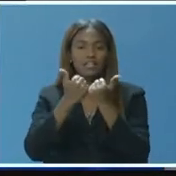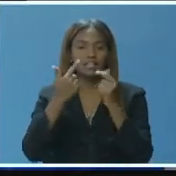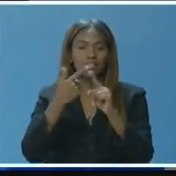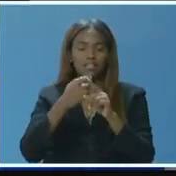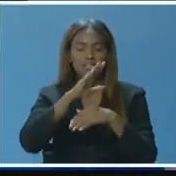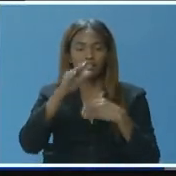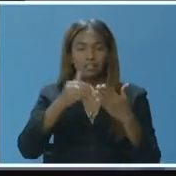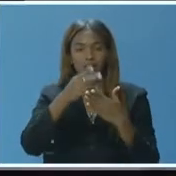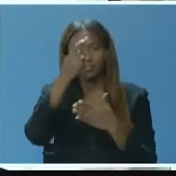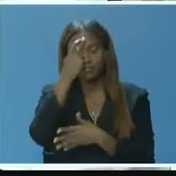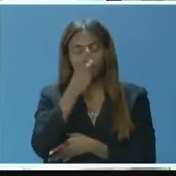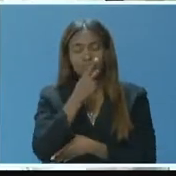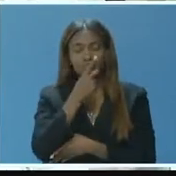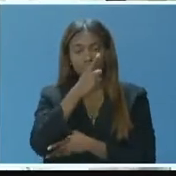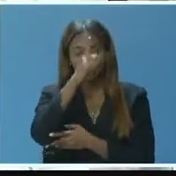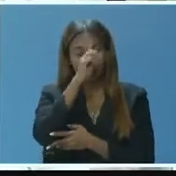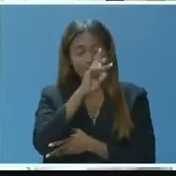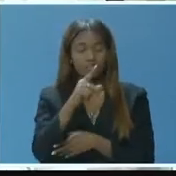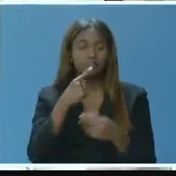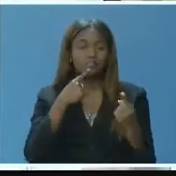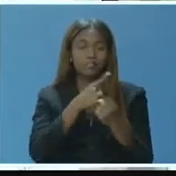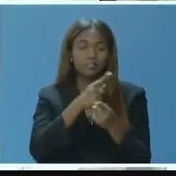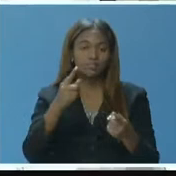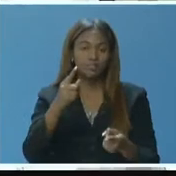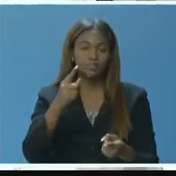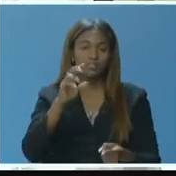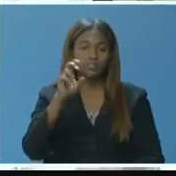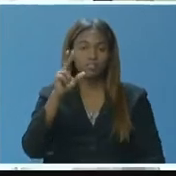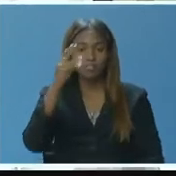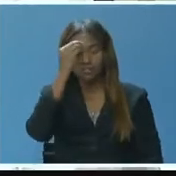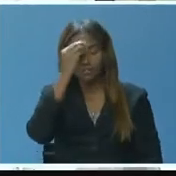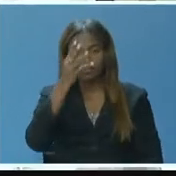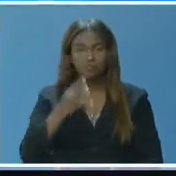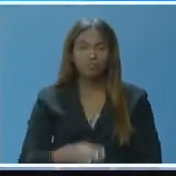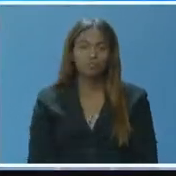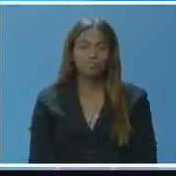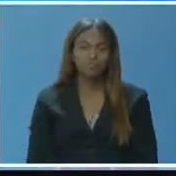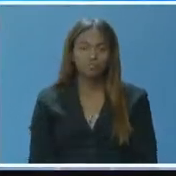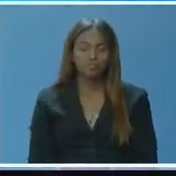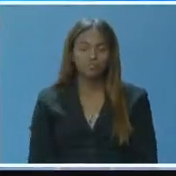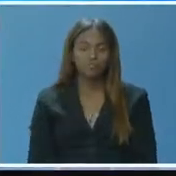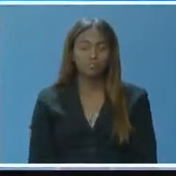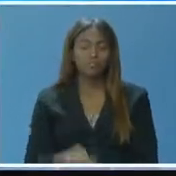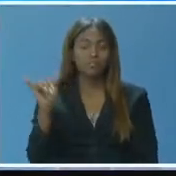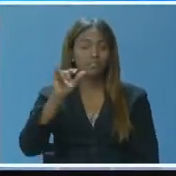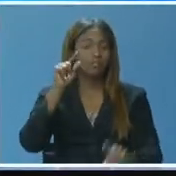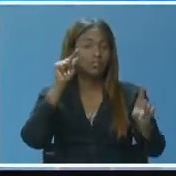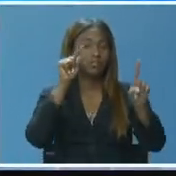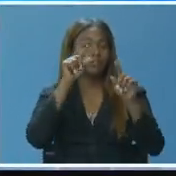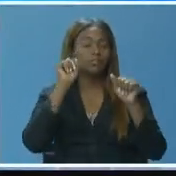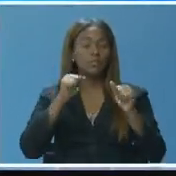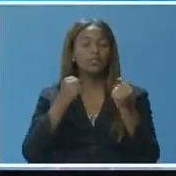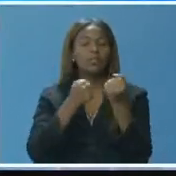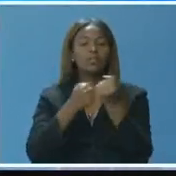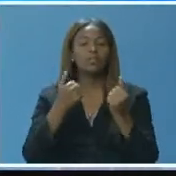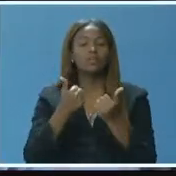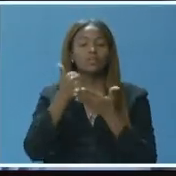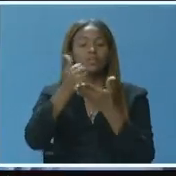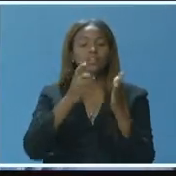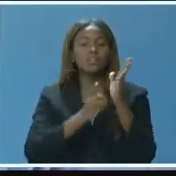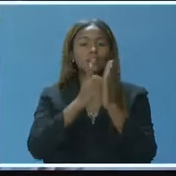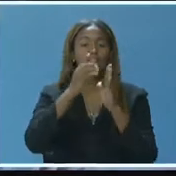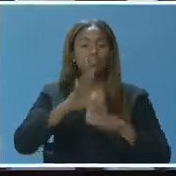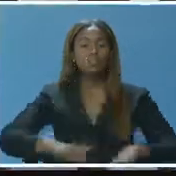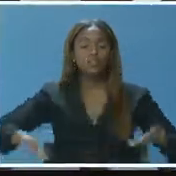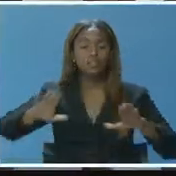todo el país. Para 4RD Noticias, Esther López. Y con el propósito de contribuir con el desarrollo agrícola